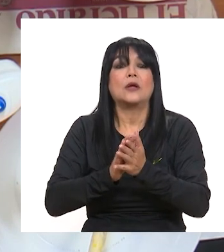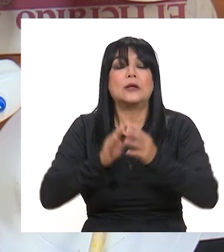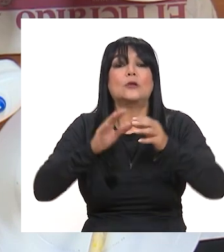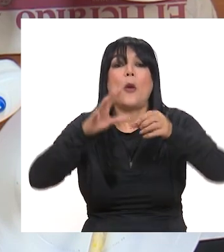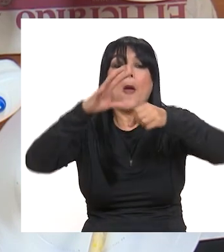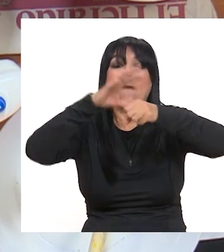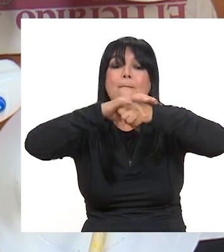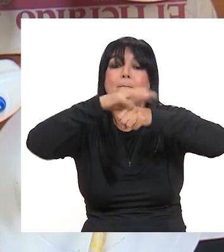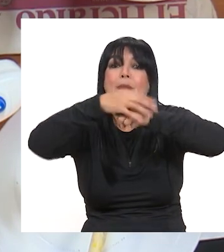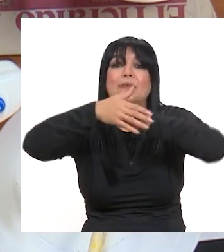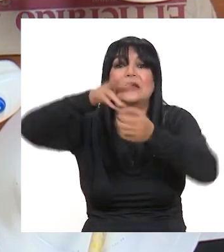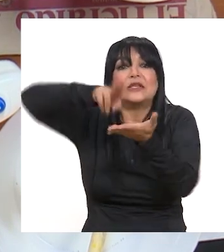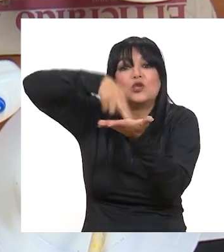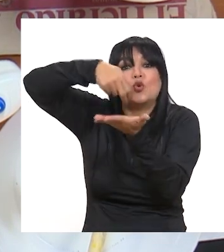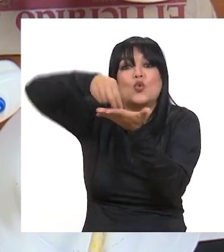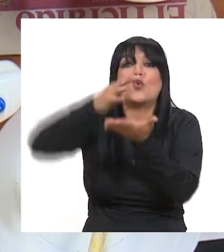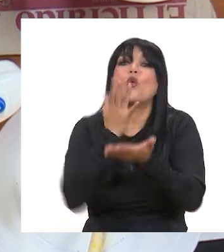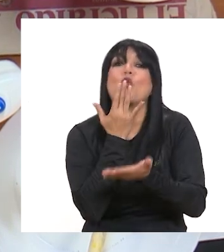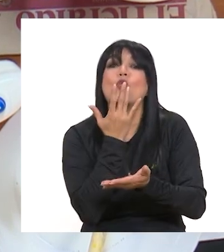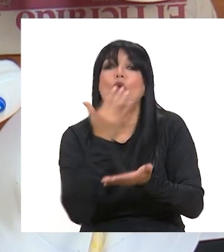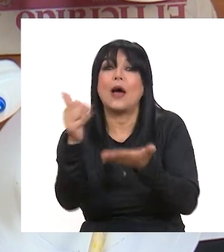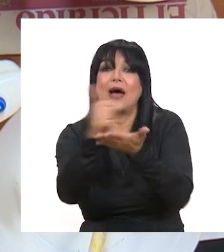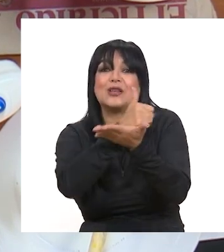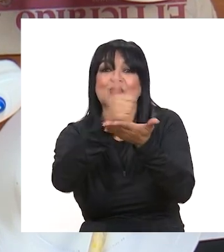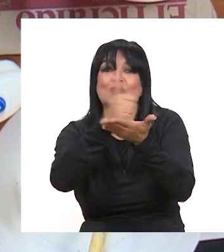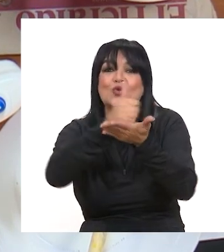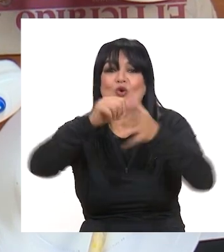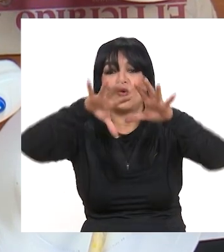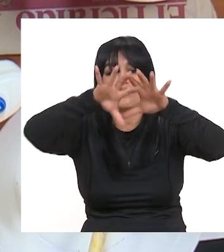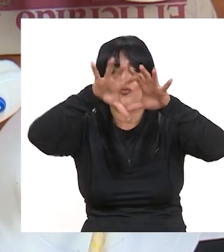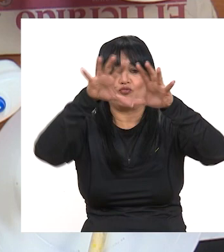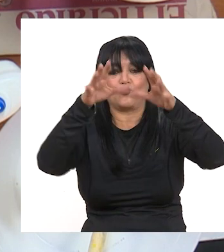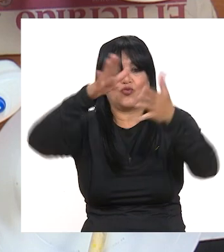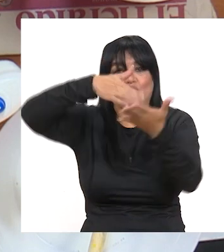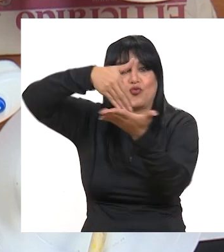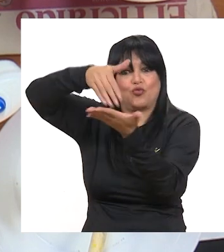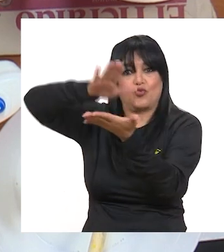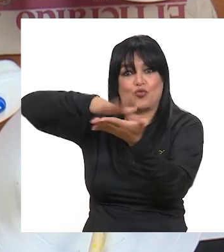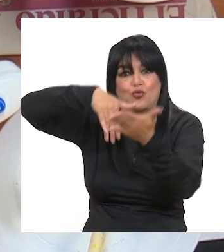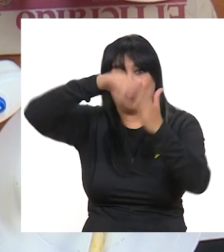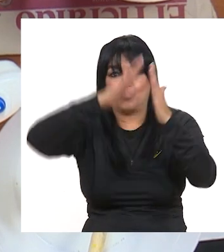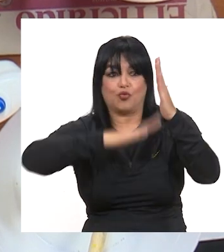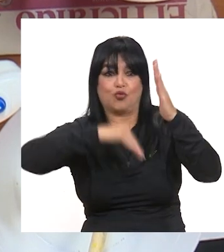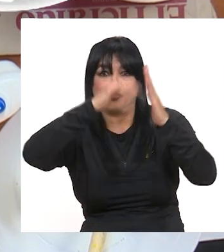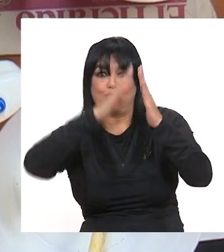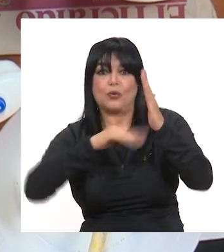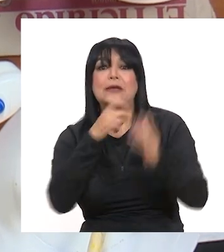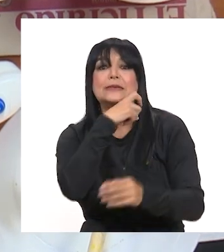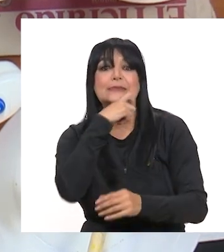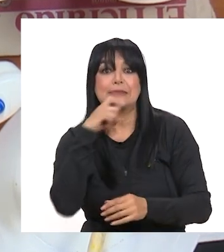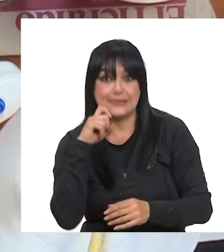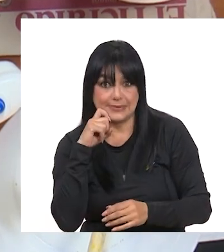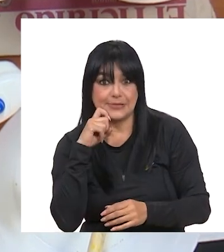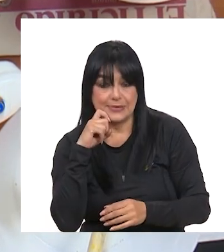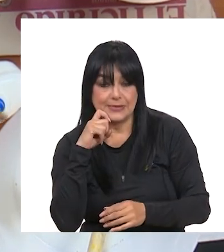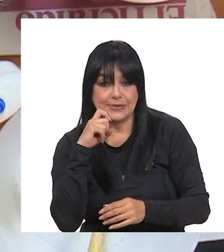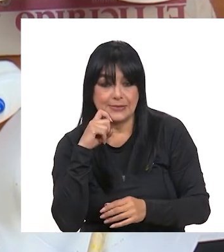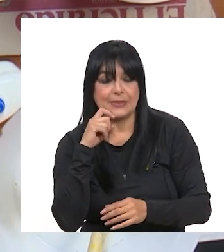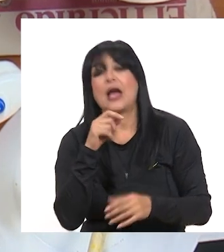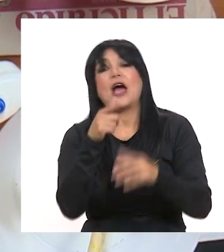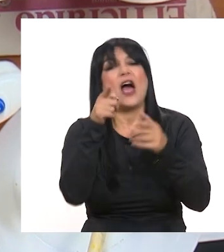primera capa de pintura azul por toda la superficie y también dejaremos secar.